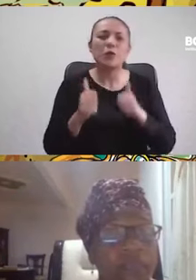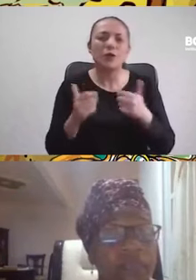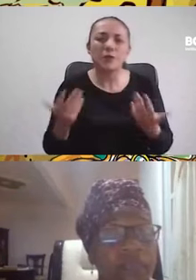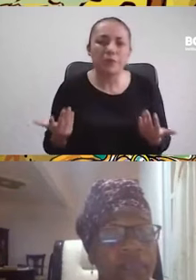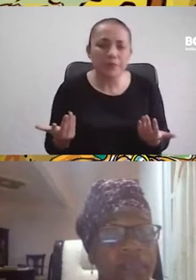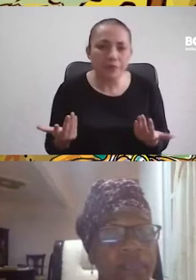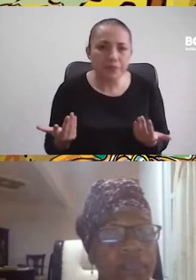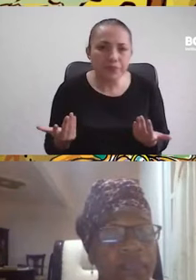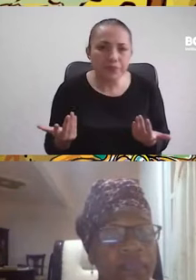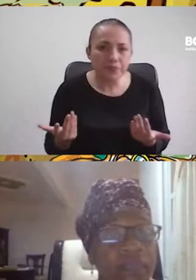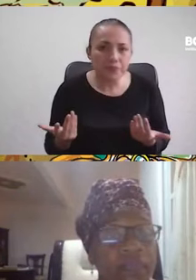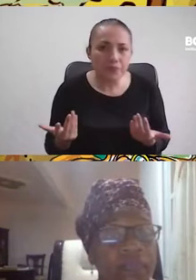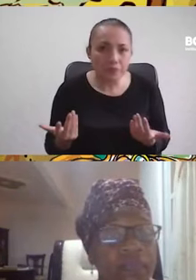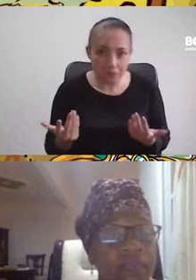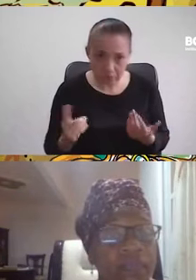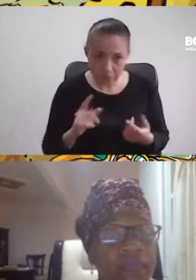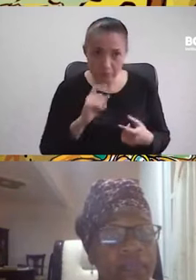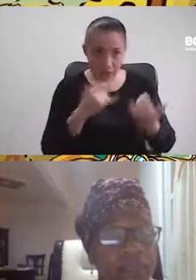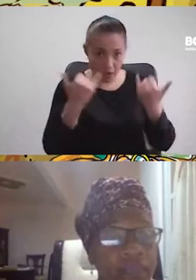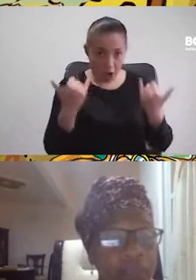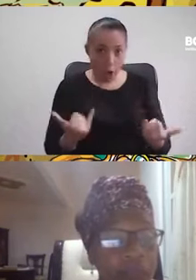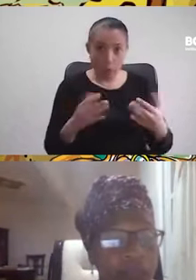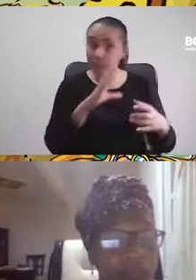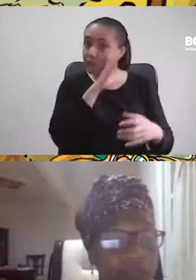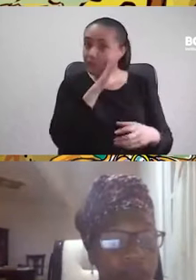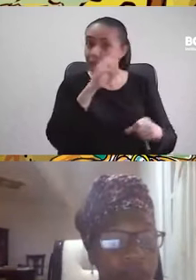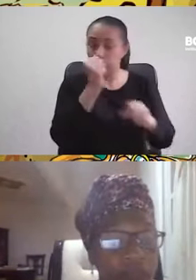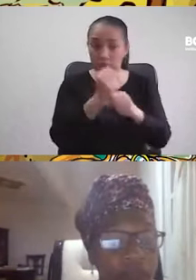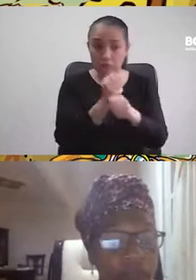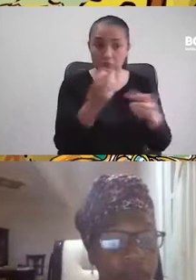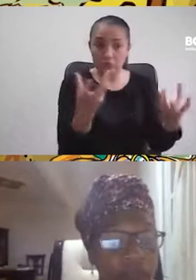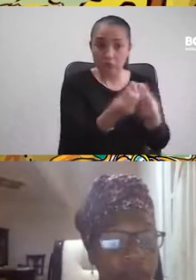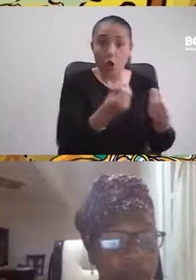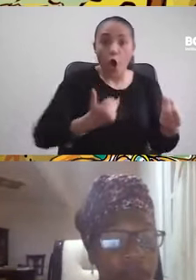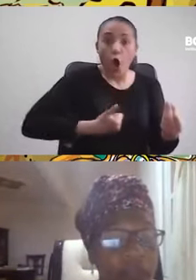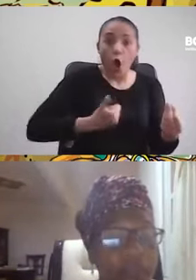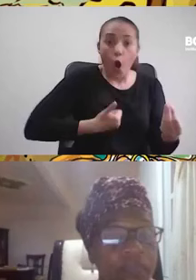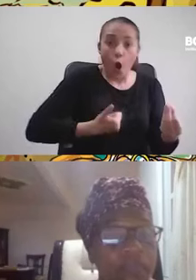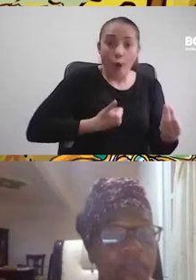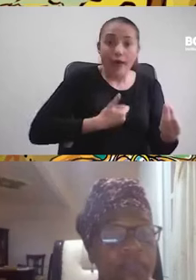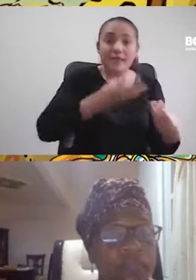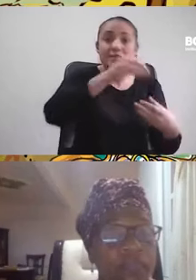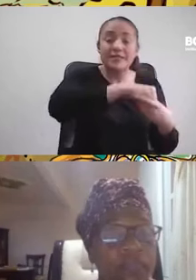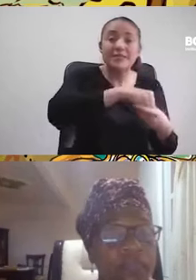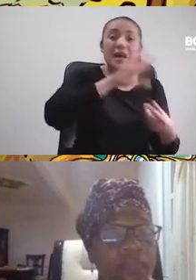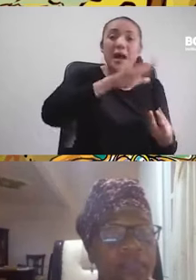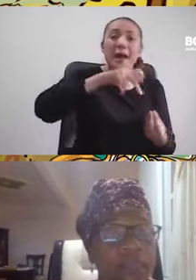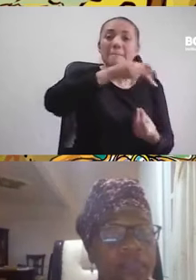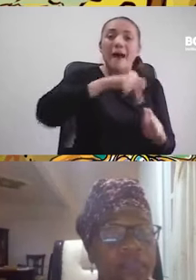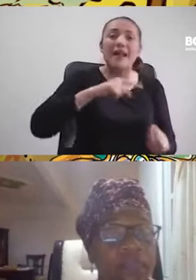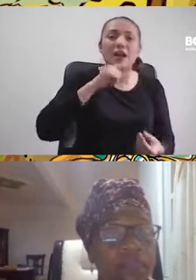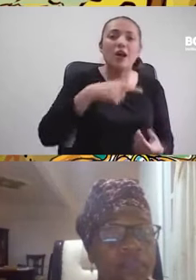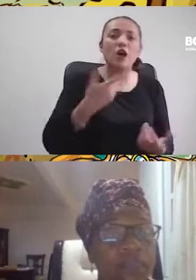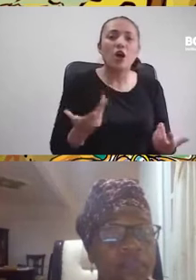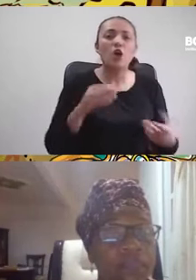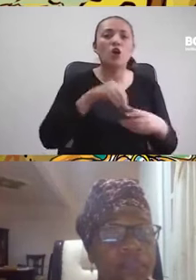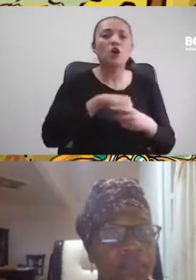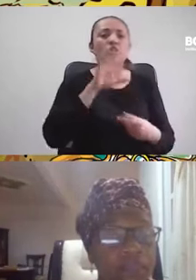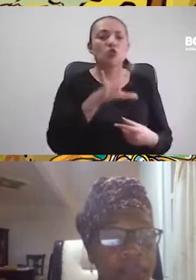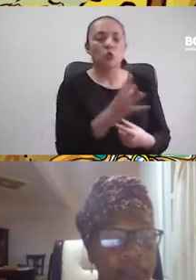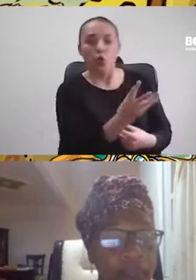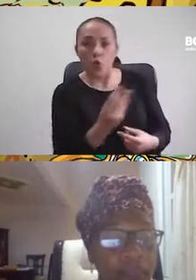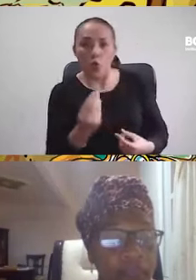¿se está trabajando con los jóvenes en el palenque o se está trabajando con los cuadros, todo este proceso